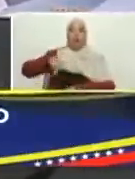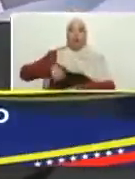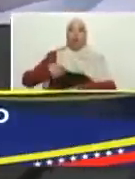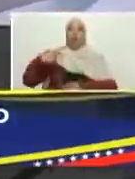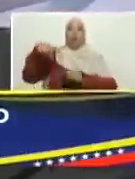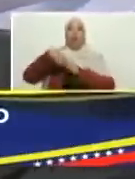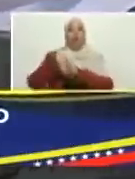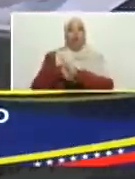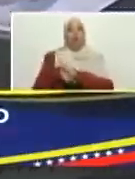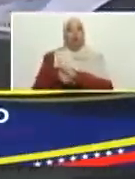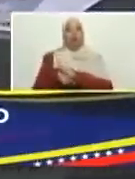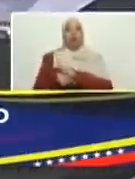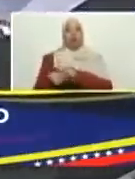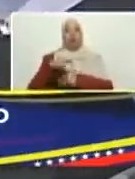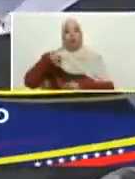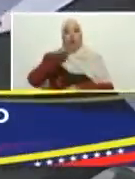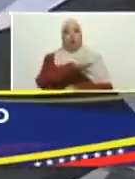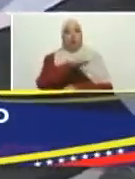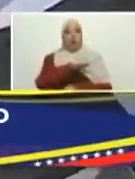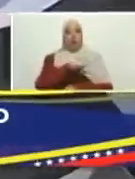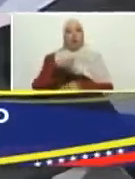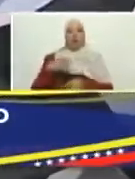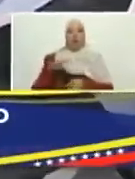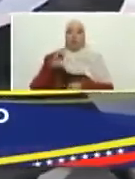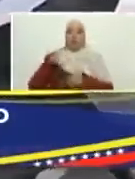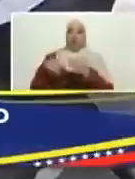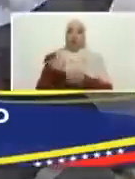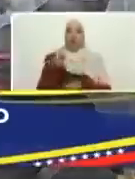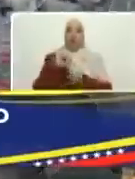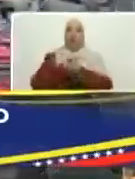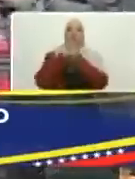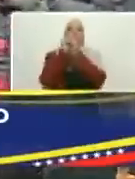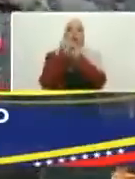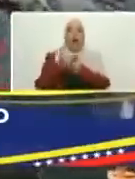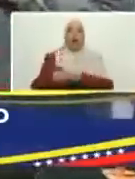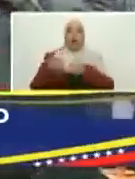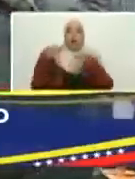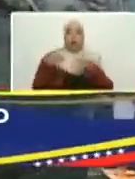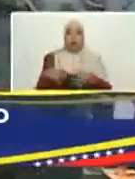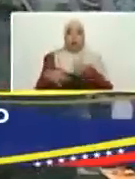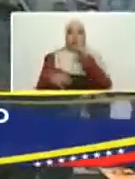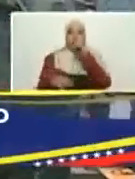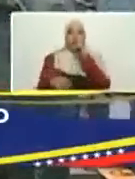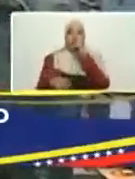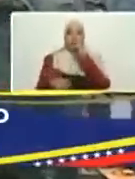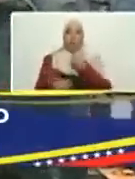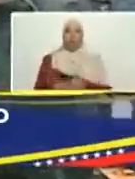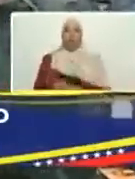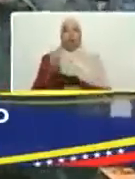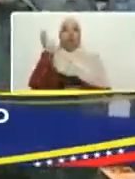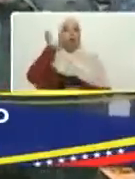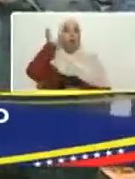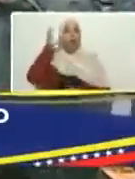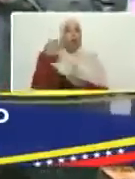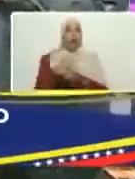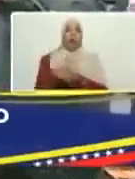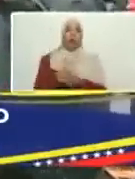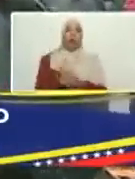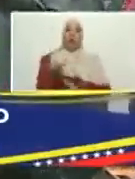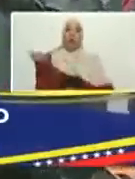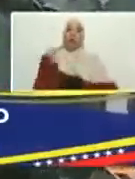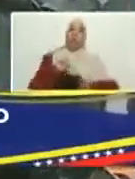propósitos y nuestros principios republicanos y patrióticos. Hubo un cambio de la doctrina, del concepto estratégico de